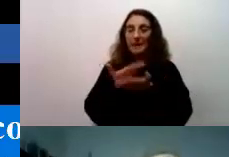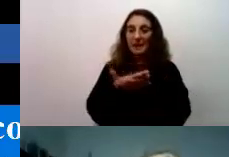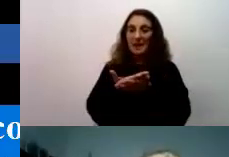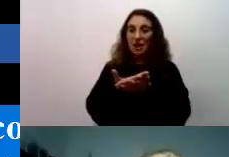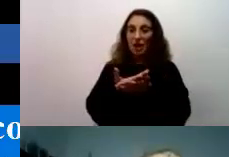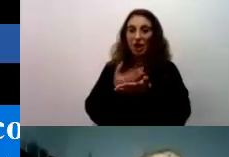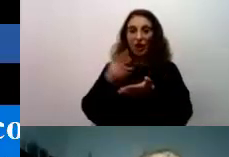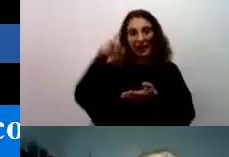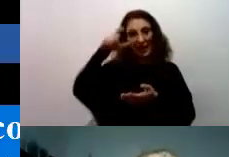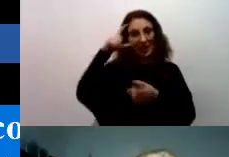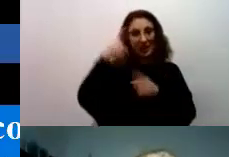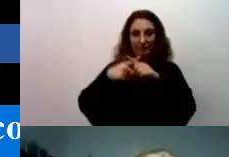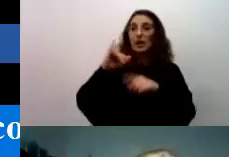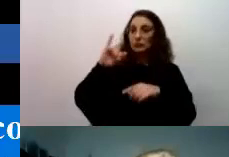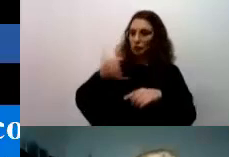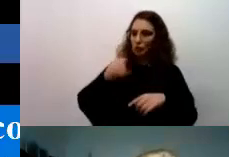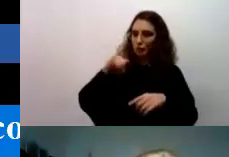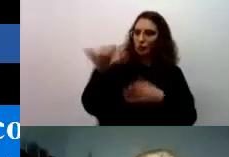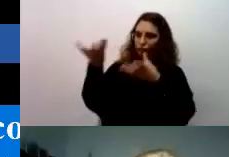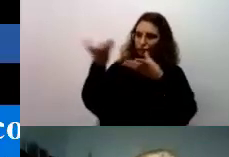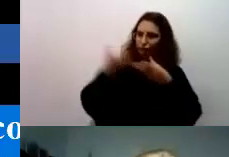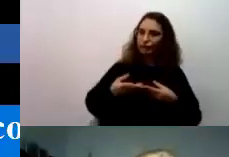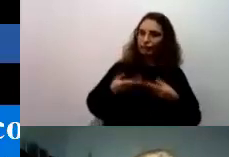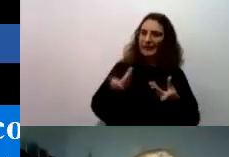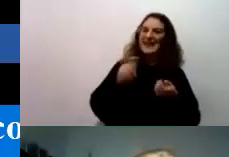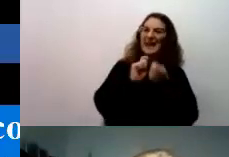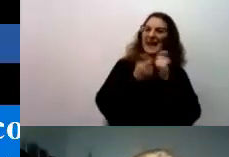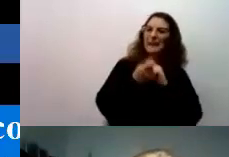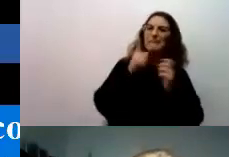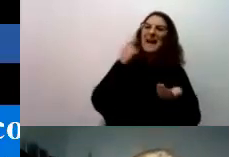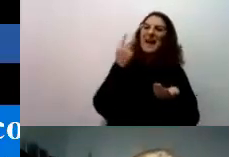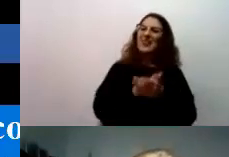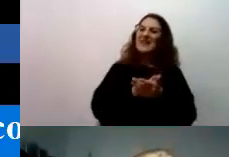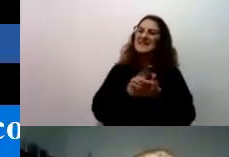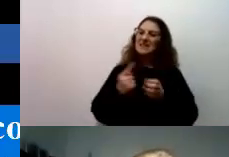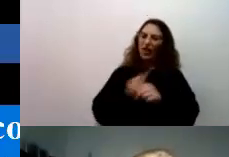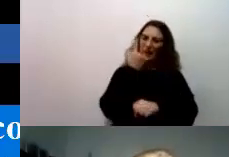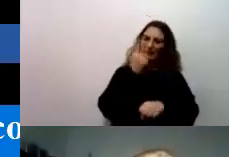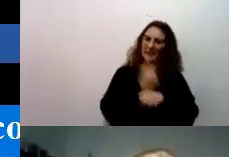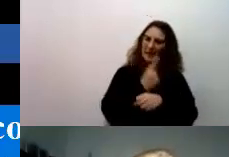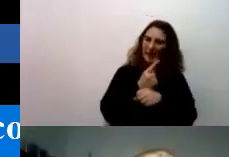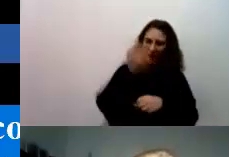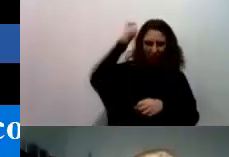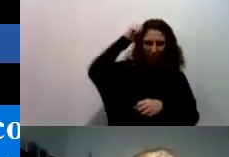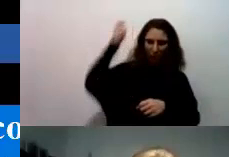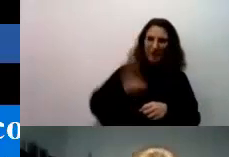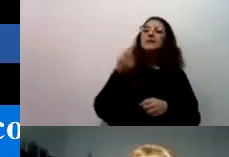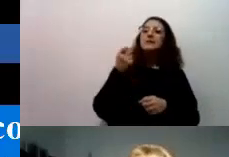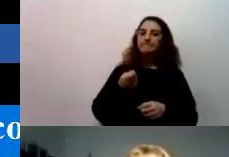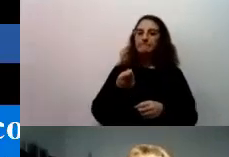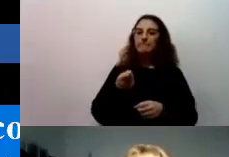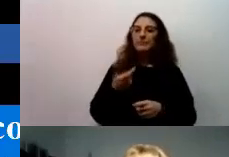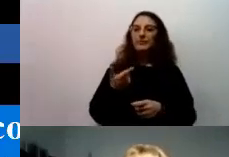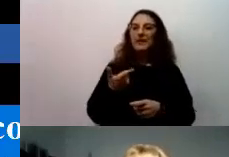partes, revocar la sentencia apelada y declarar la inconstitucionalidad del artículo 4, inciso B,